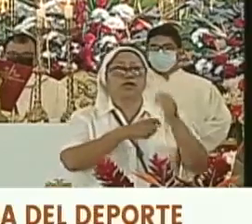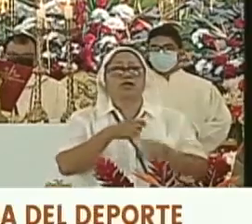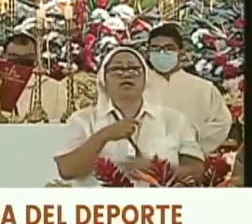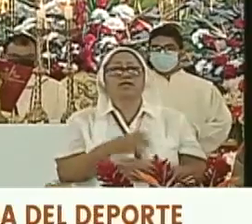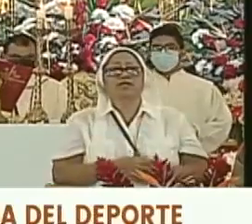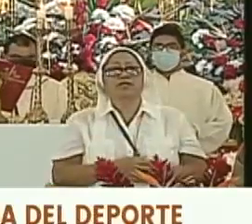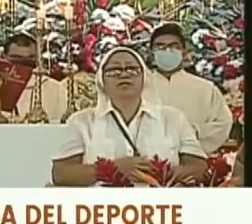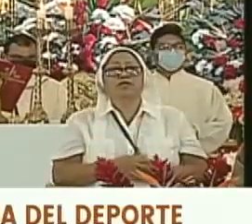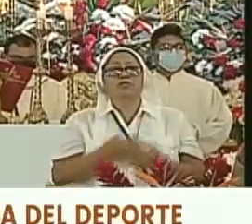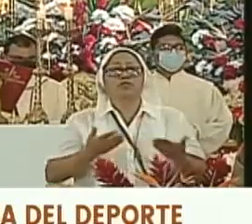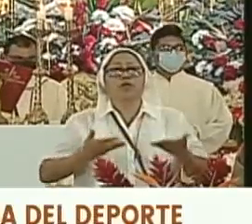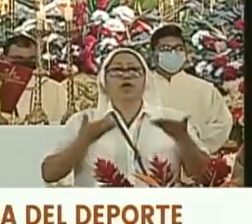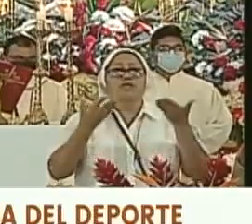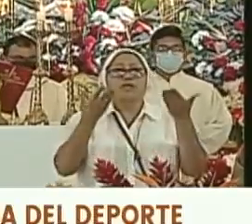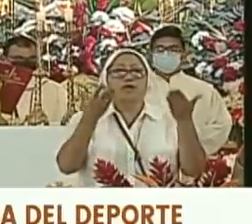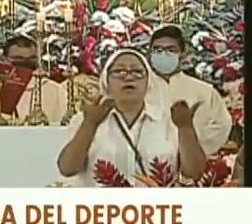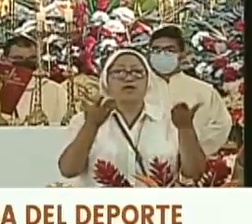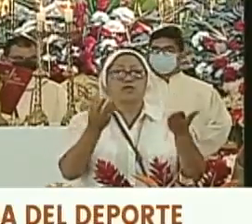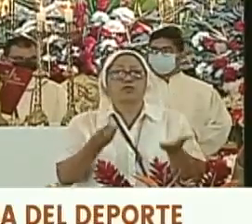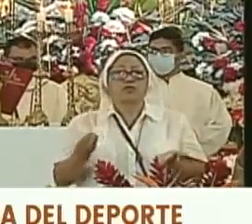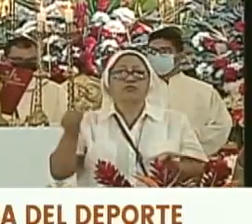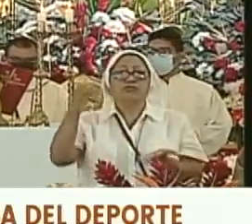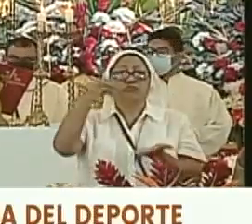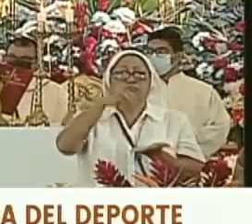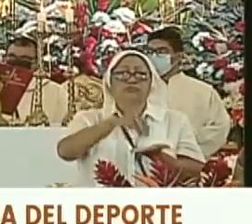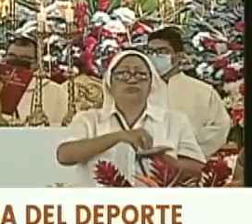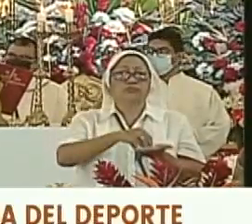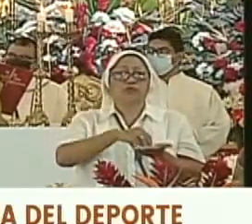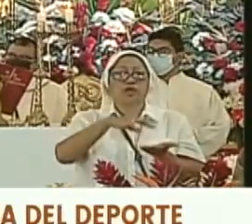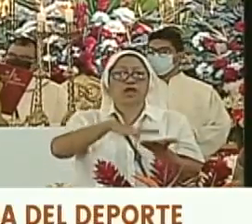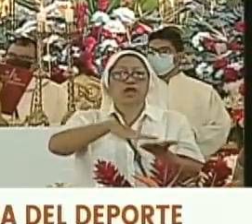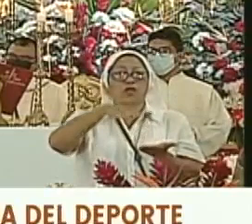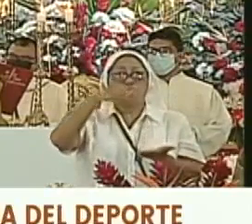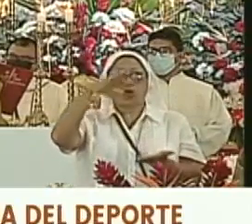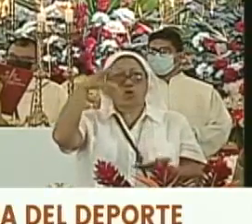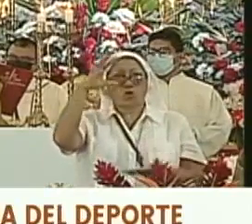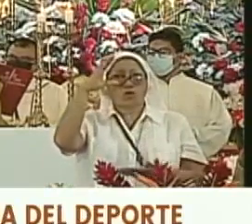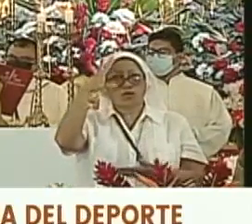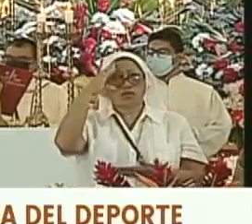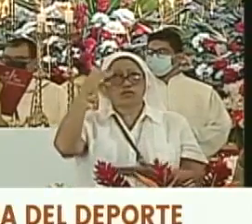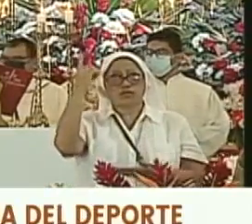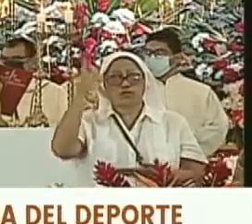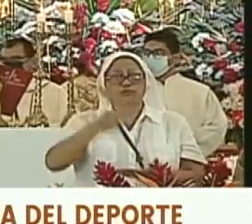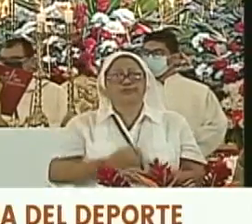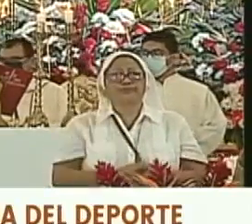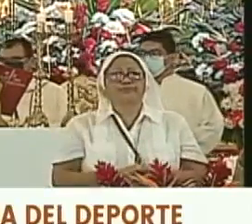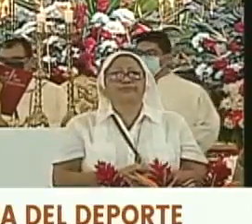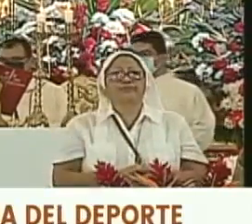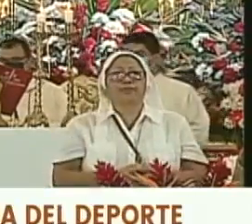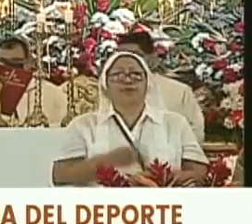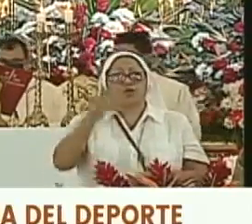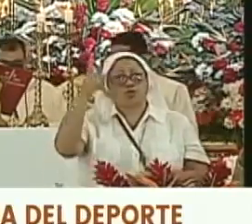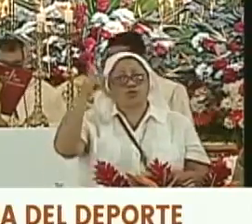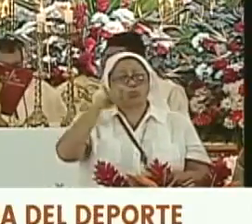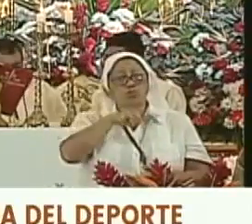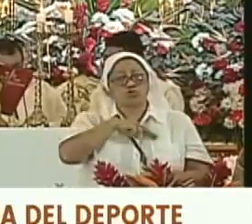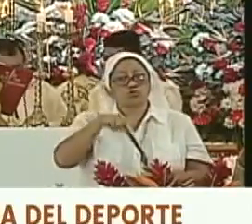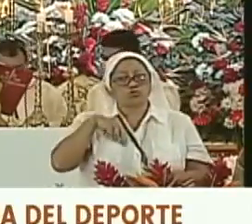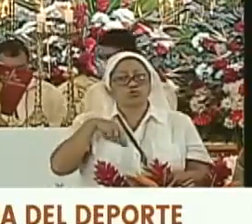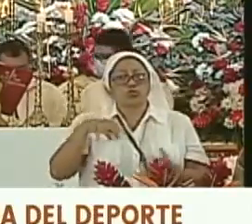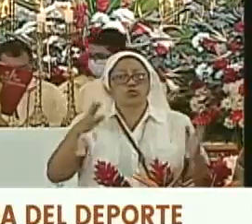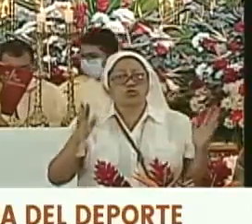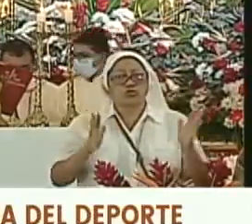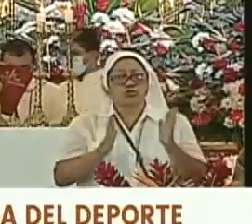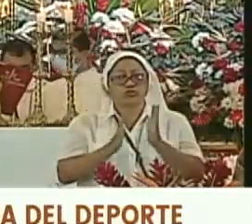nos ha restaurado con la nueva gloria de su inmortalidad por eso con los ángeles y los